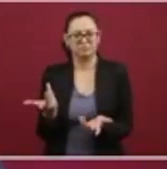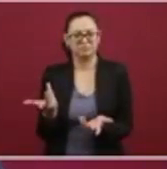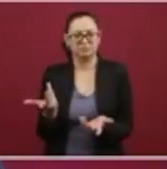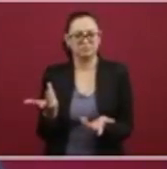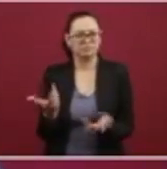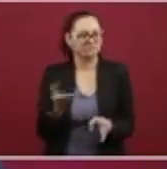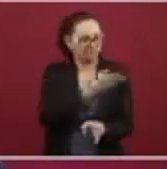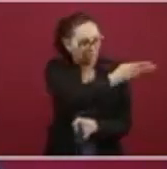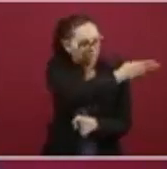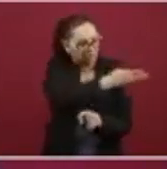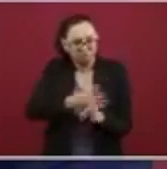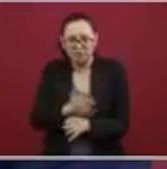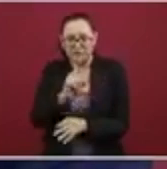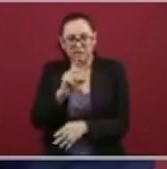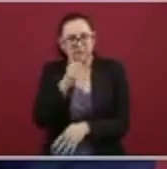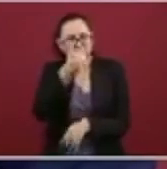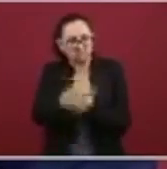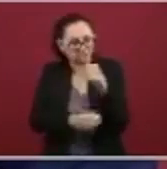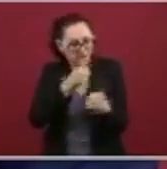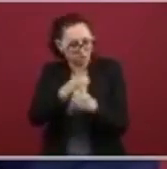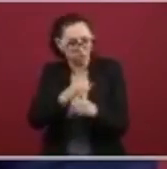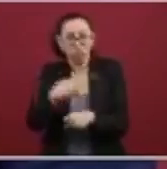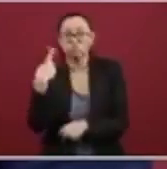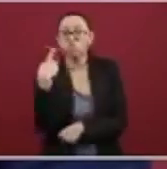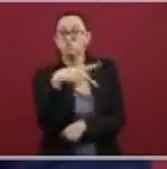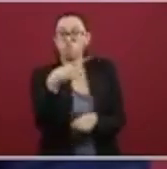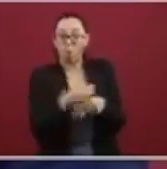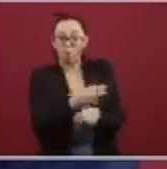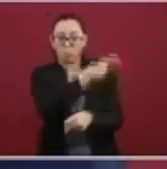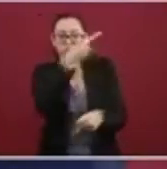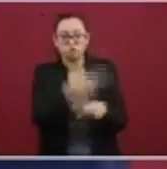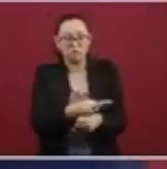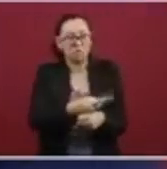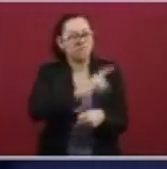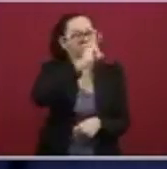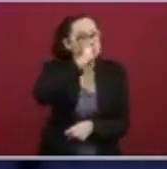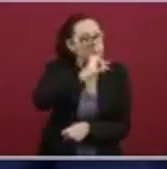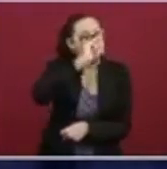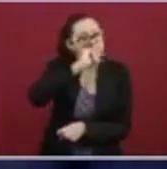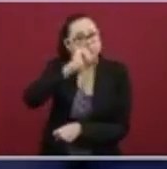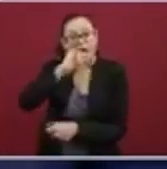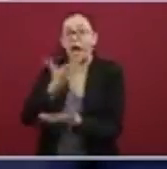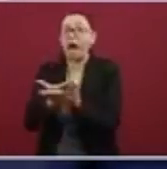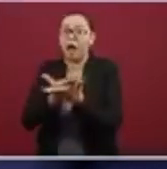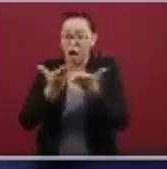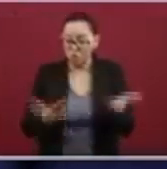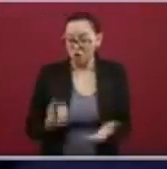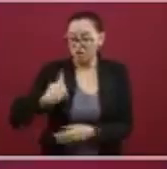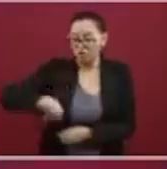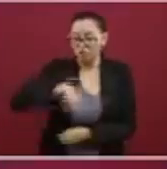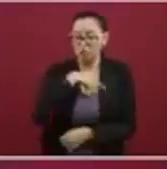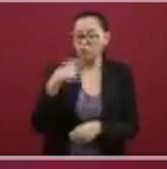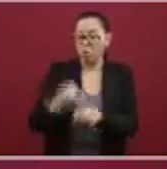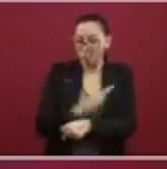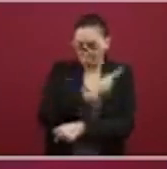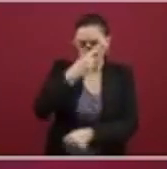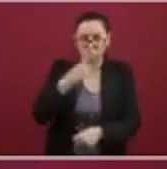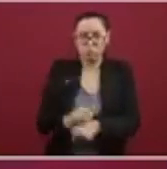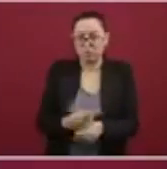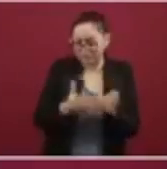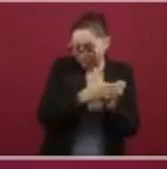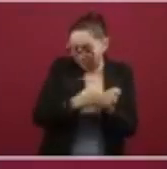Que nos den oportunidad de demostrar que hay otra forma de